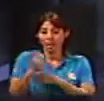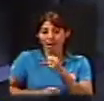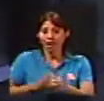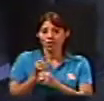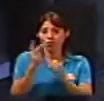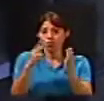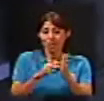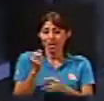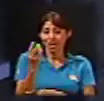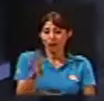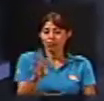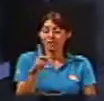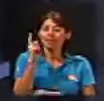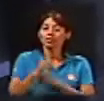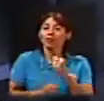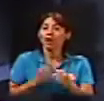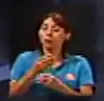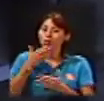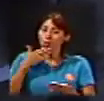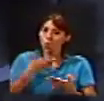2014 es un año bueno.